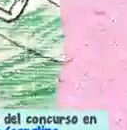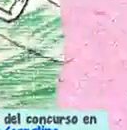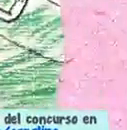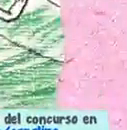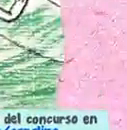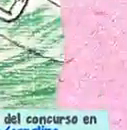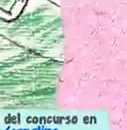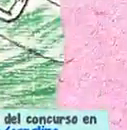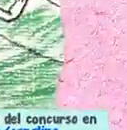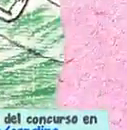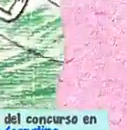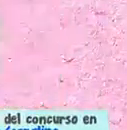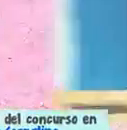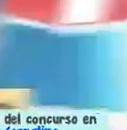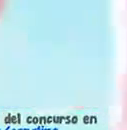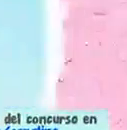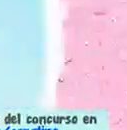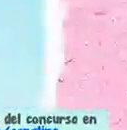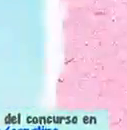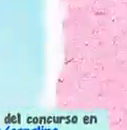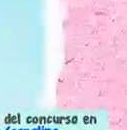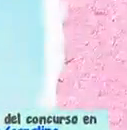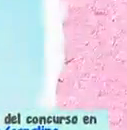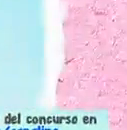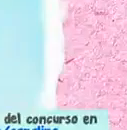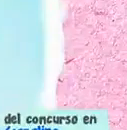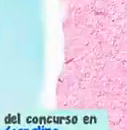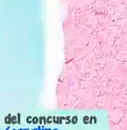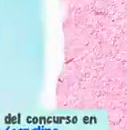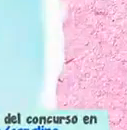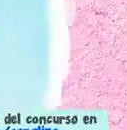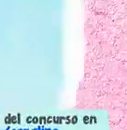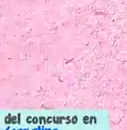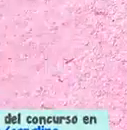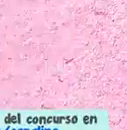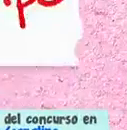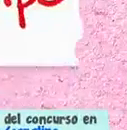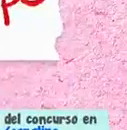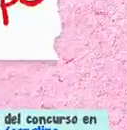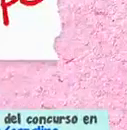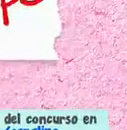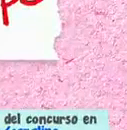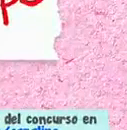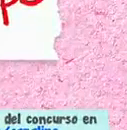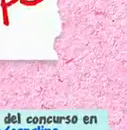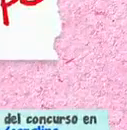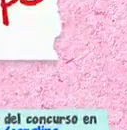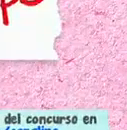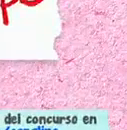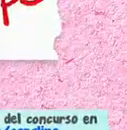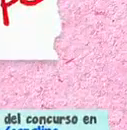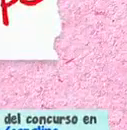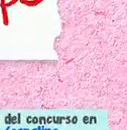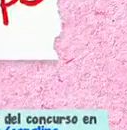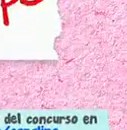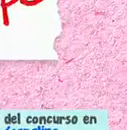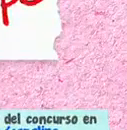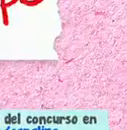contra hincha. Tú también muéstrale a Corea cómo es el Perú. Manda tu dibujo a